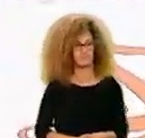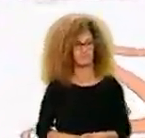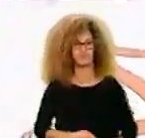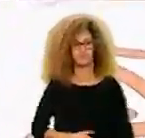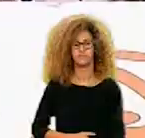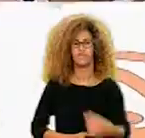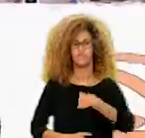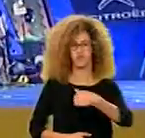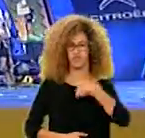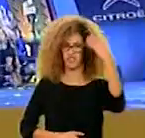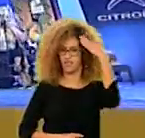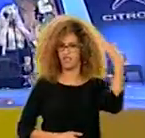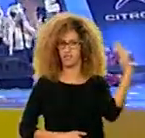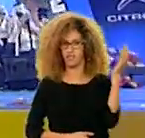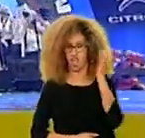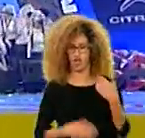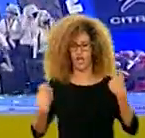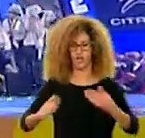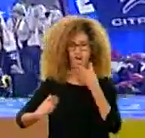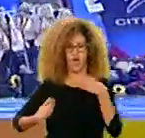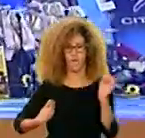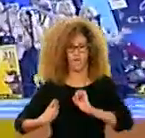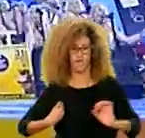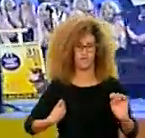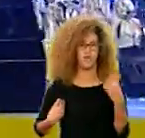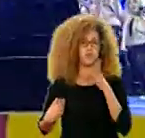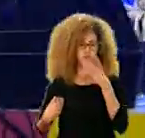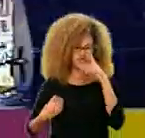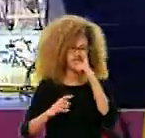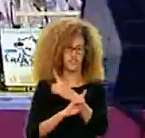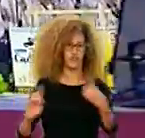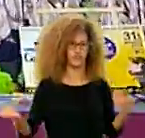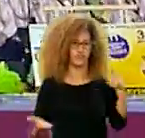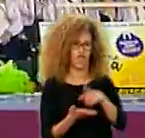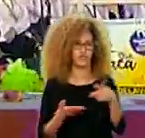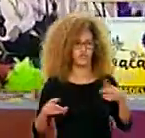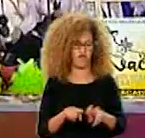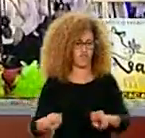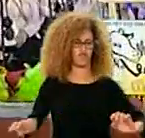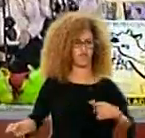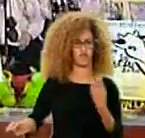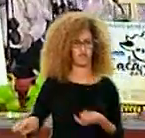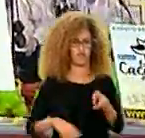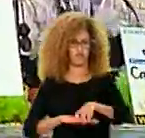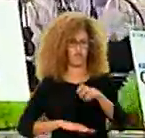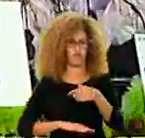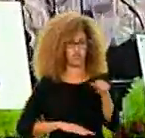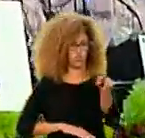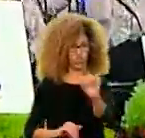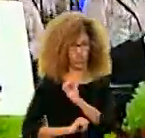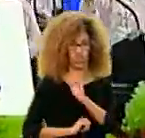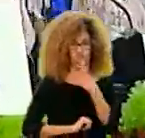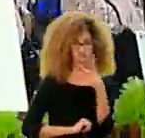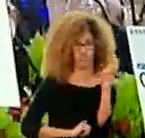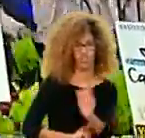soy Inma Medina, de aquí la más divina. Por eso un nuevo año estoy en primera fila. Desde las 4 estás